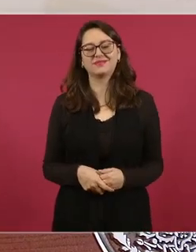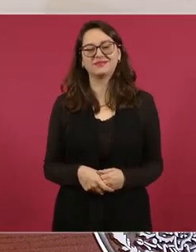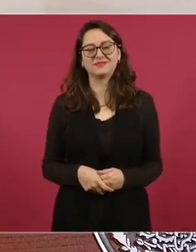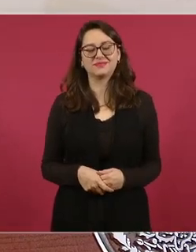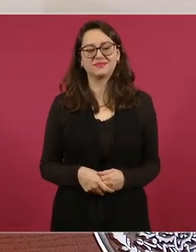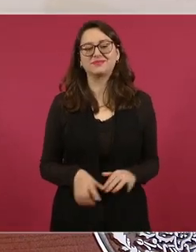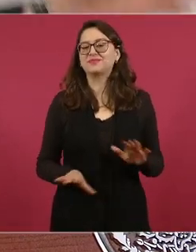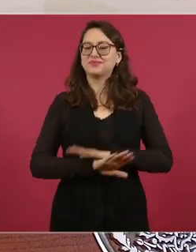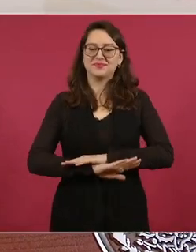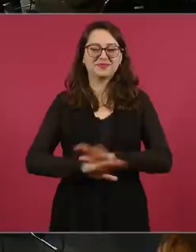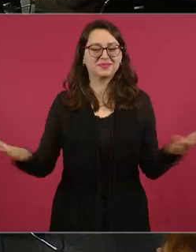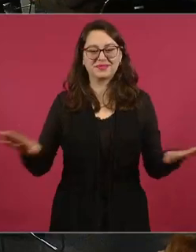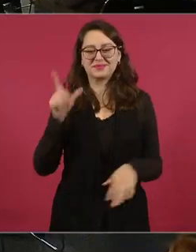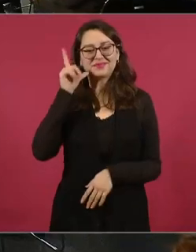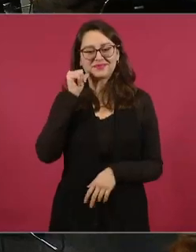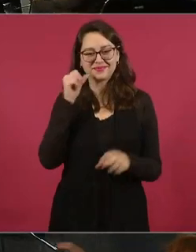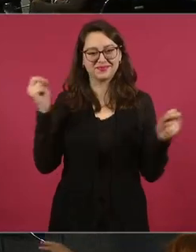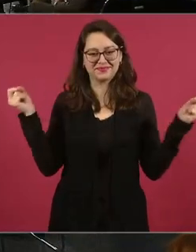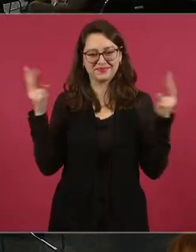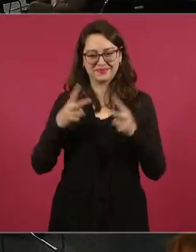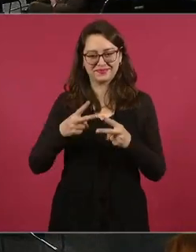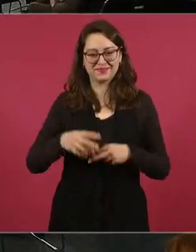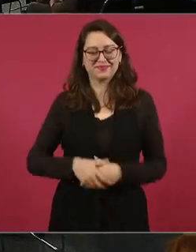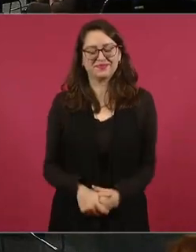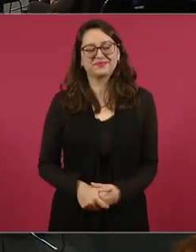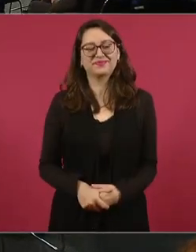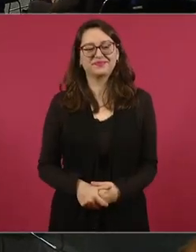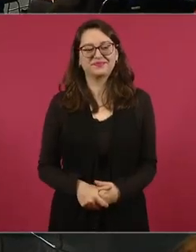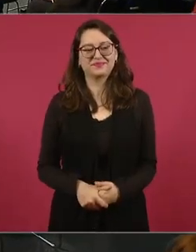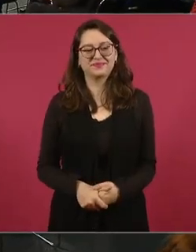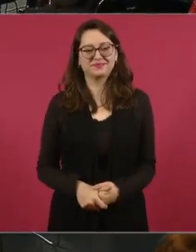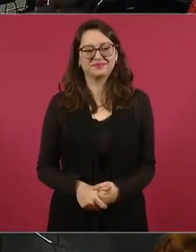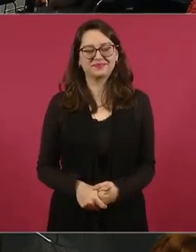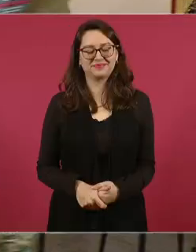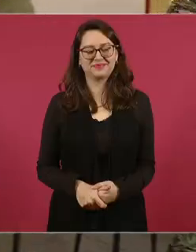Bueno, sin lista, pues, vamos. Gracias.